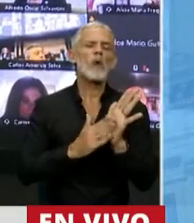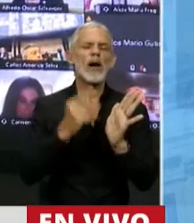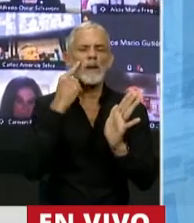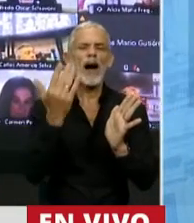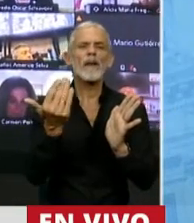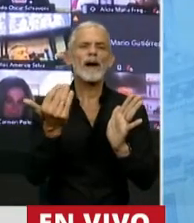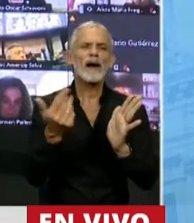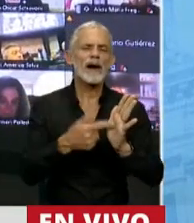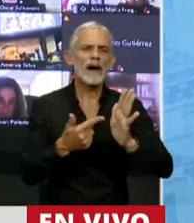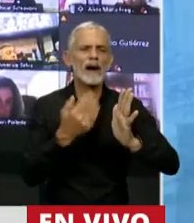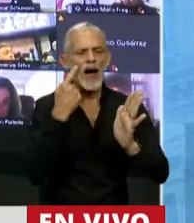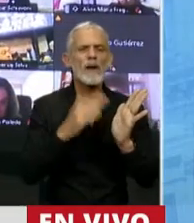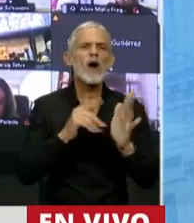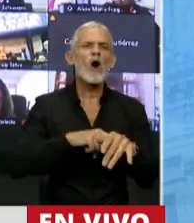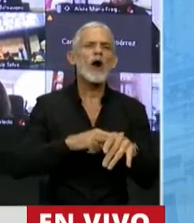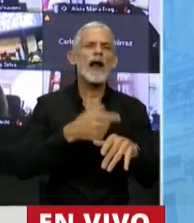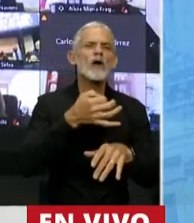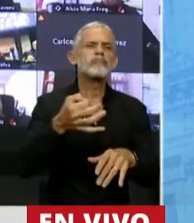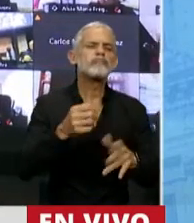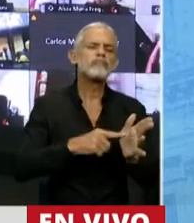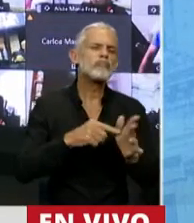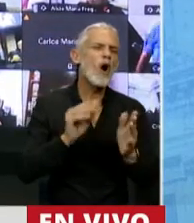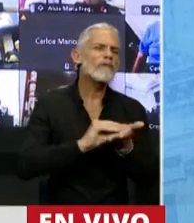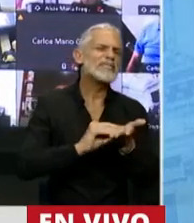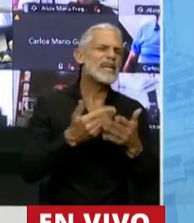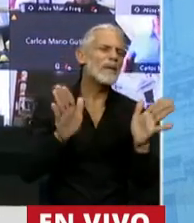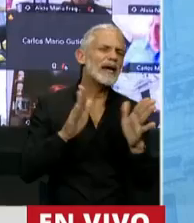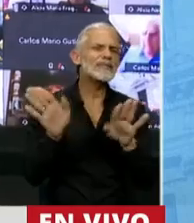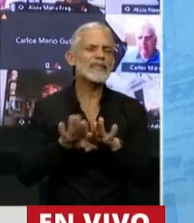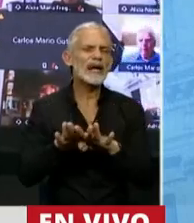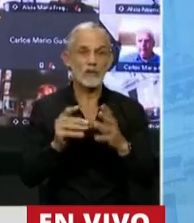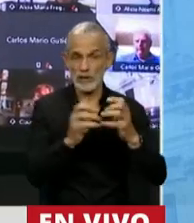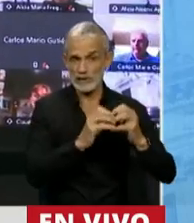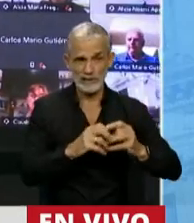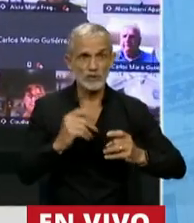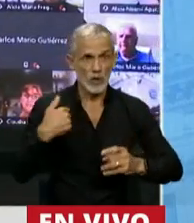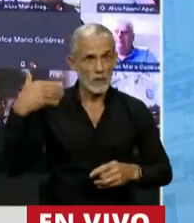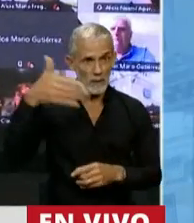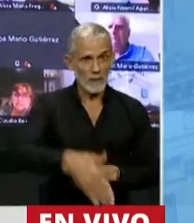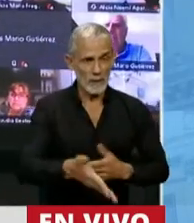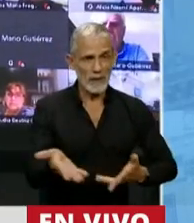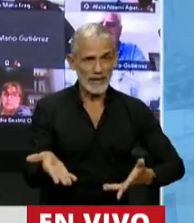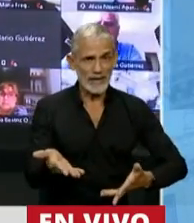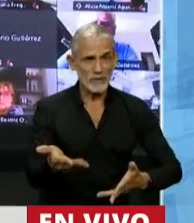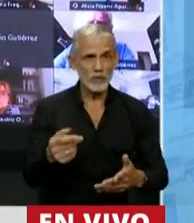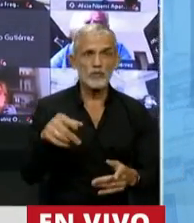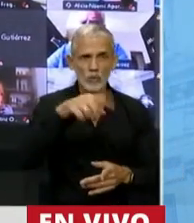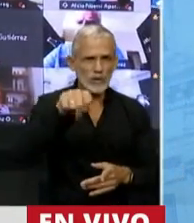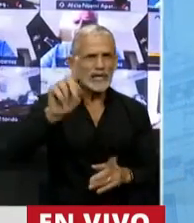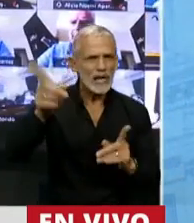papeles y argumentaciones para ver horarios de oficina es una sesión a la cual vinimos y a la cual vinieron